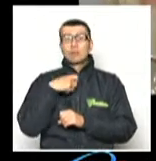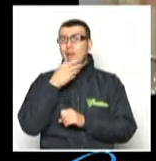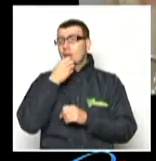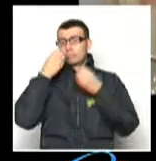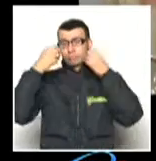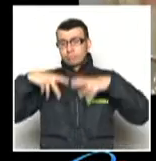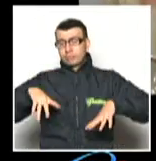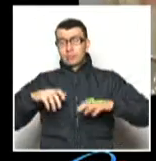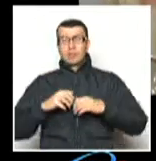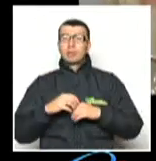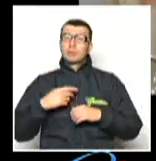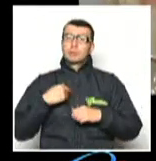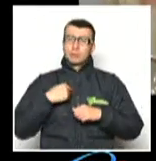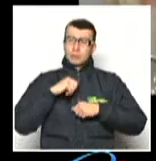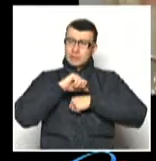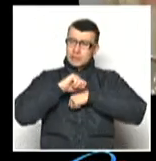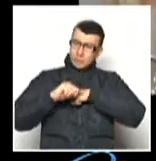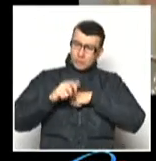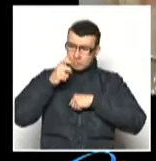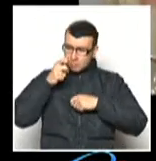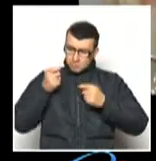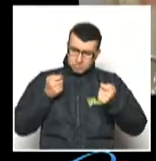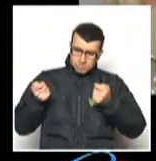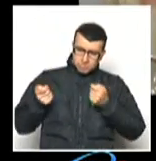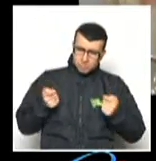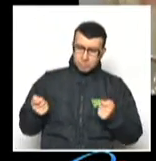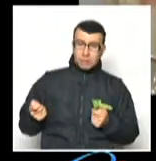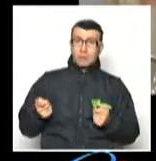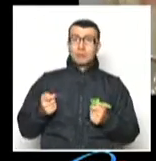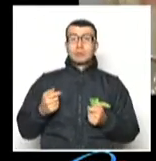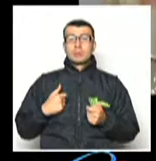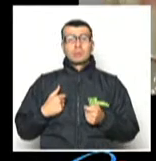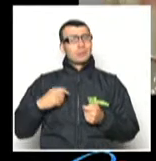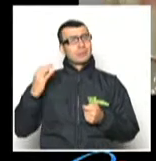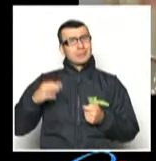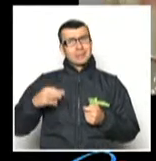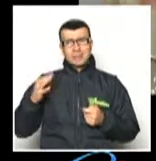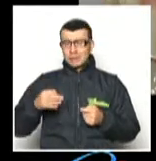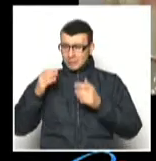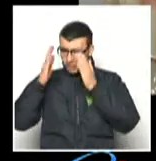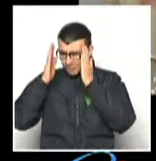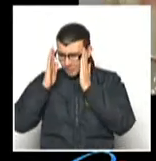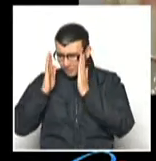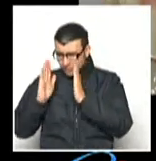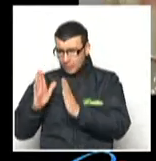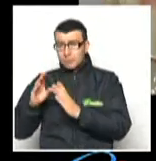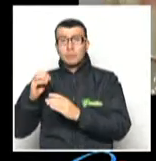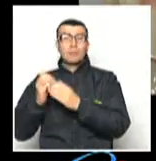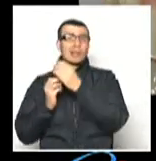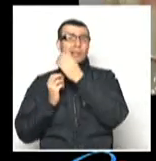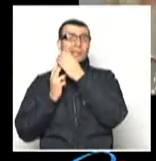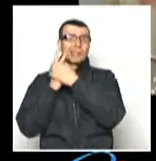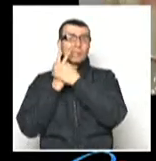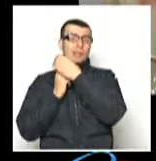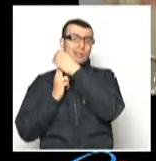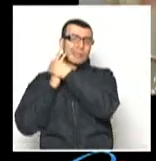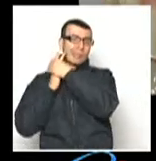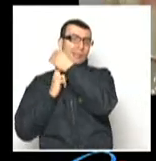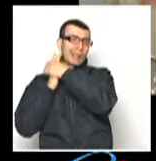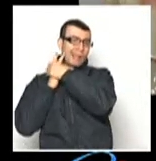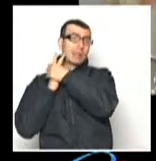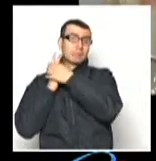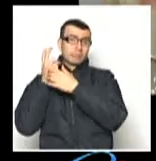Yo como cirujano maxilofacial me he cerrado mi campo cada vez más y me he metido en el cuento de los implantes dentales.